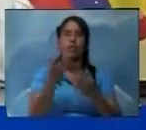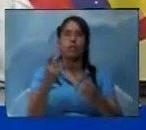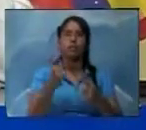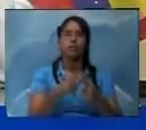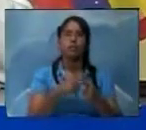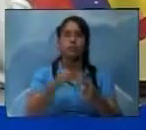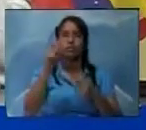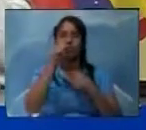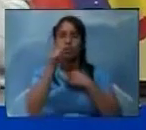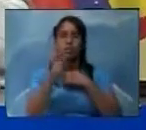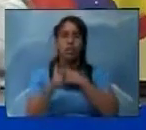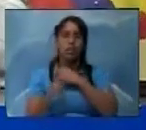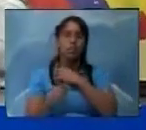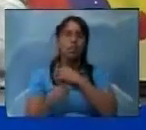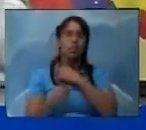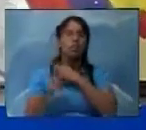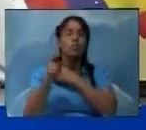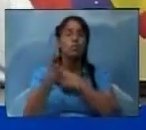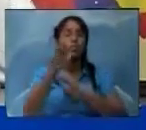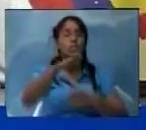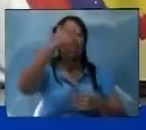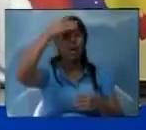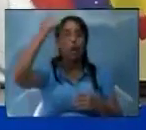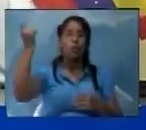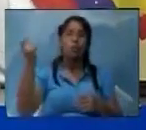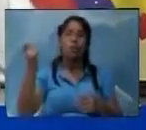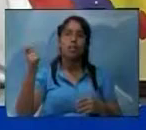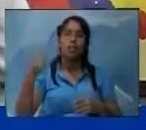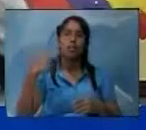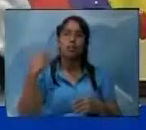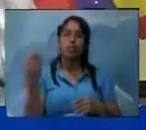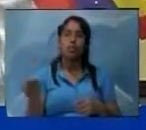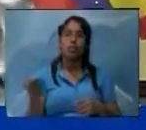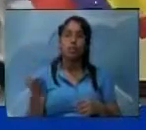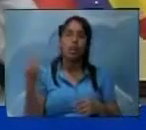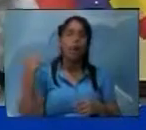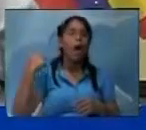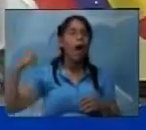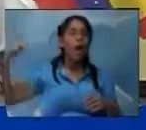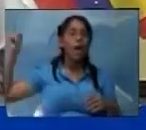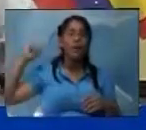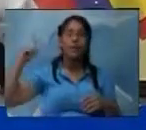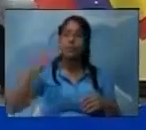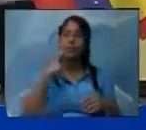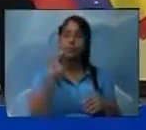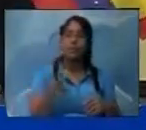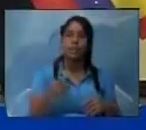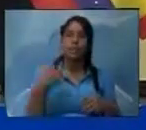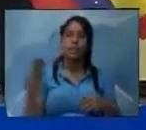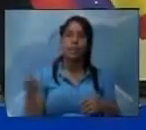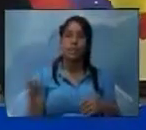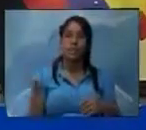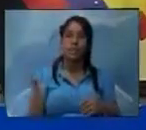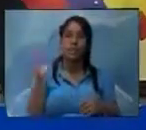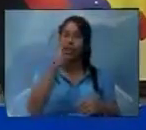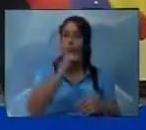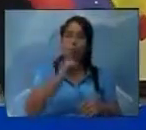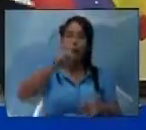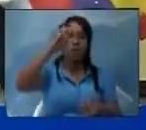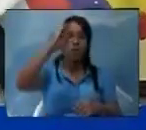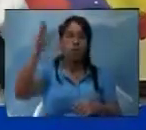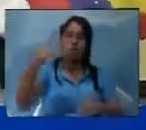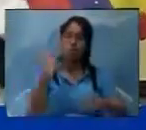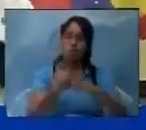Nabucodonosor, tú te estás olvidando que ayer dijiste que no hay